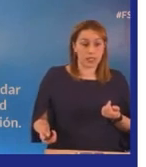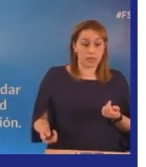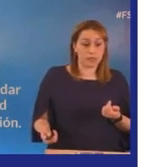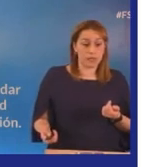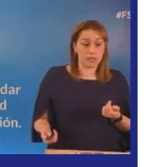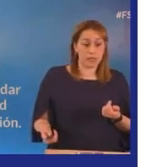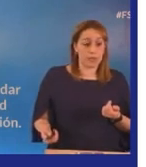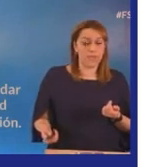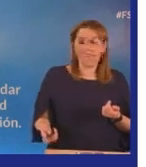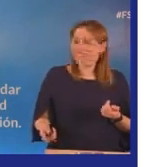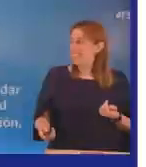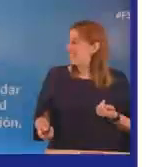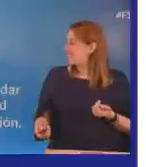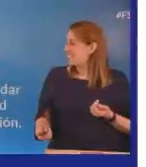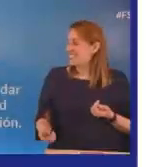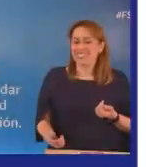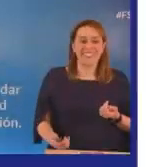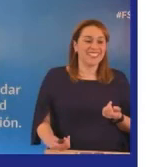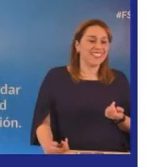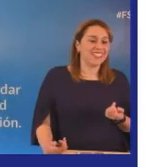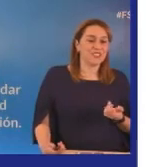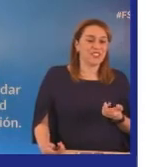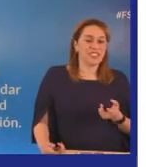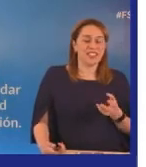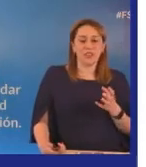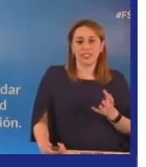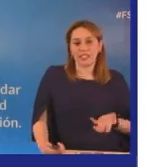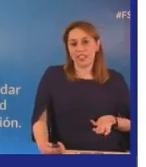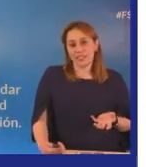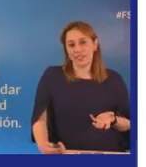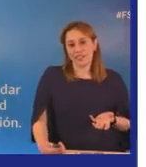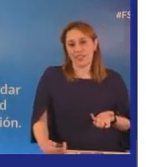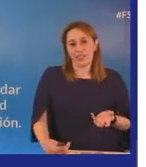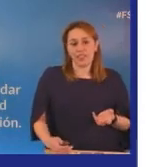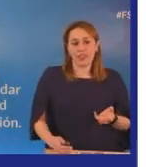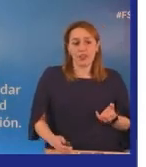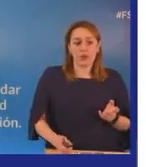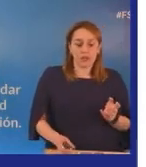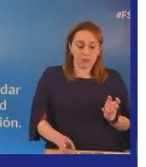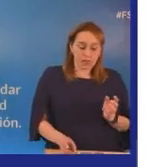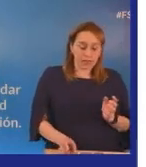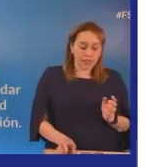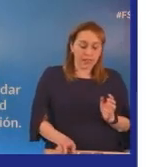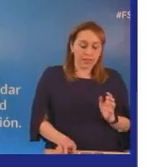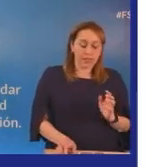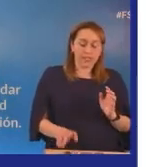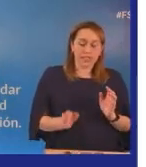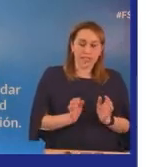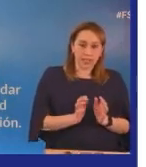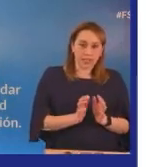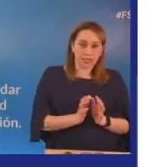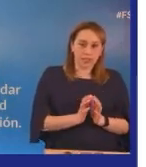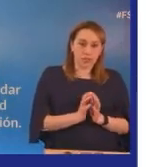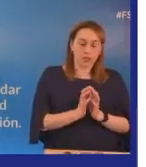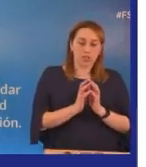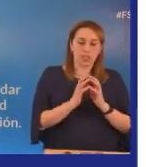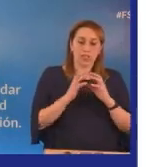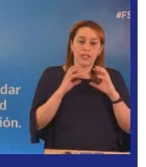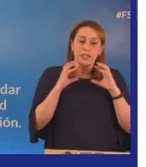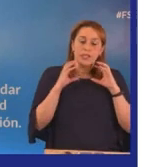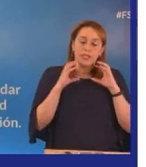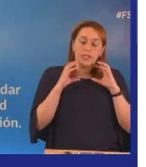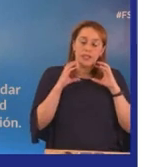Entonces, en la parte, gracias. Entonces, en lo que tiene que ver con la parte inicial,